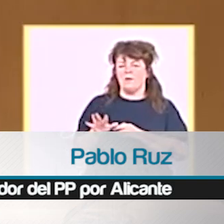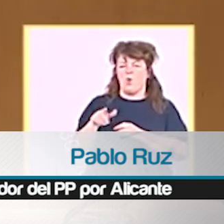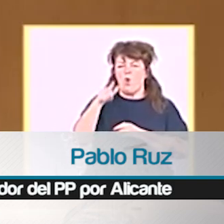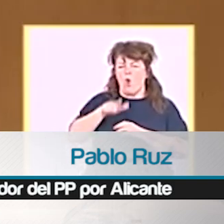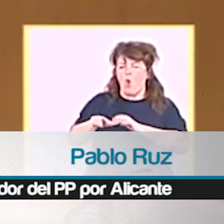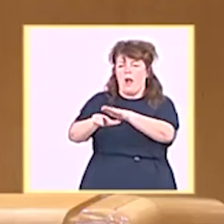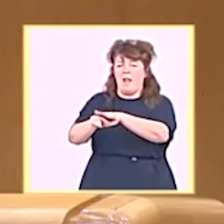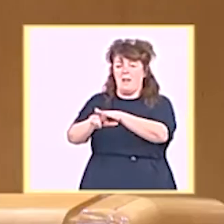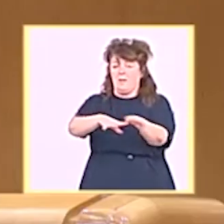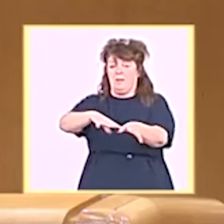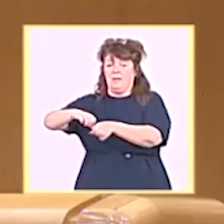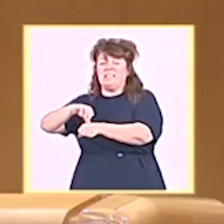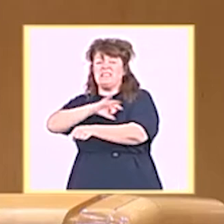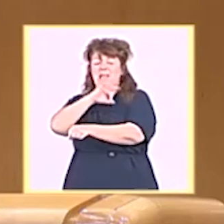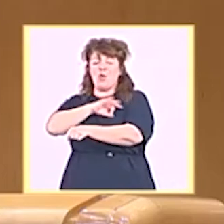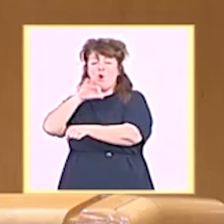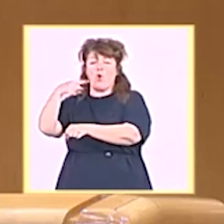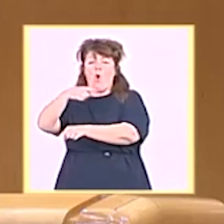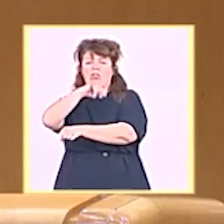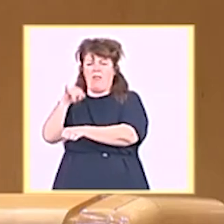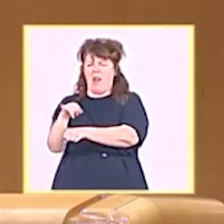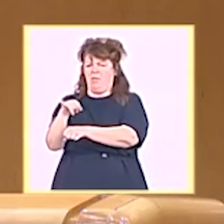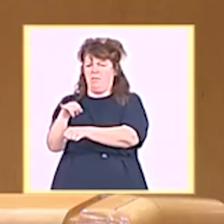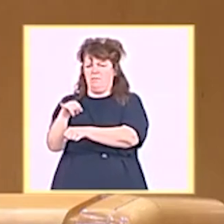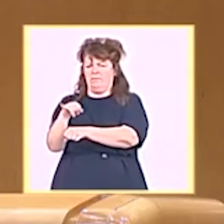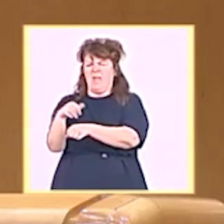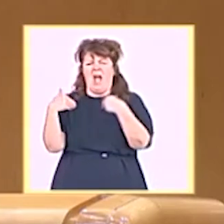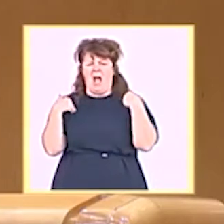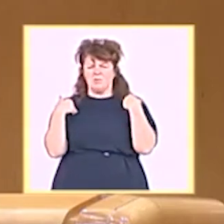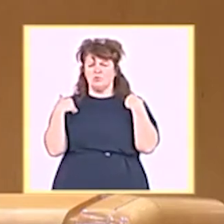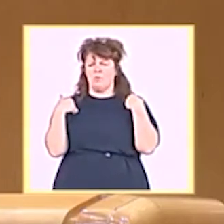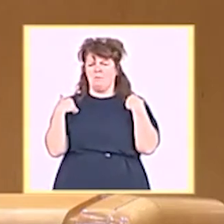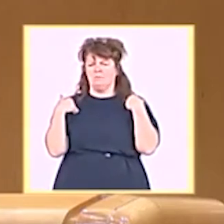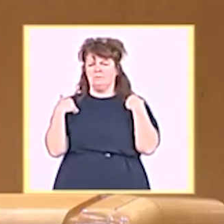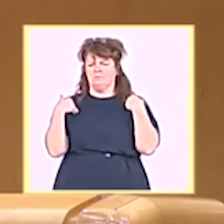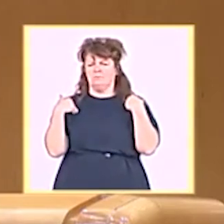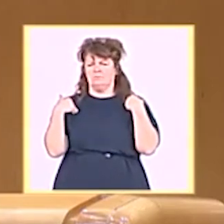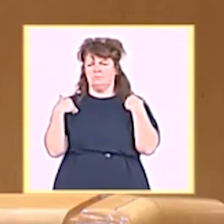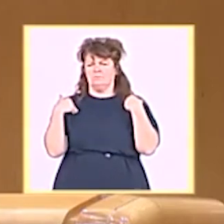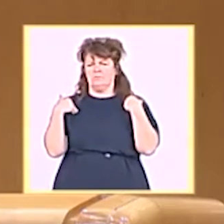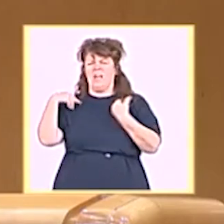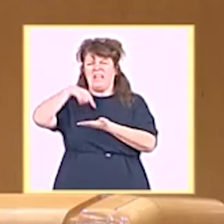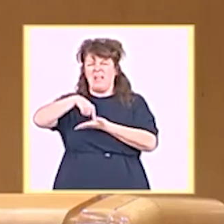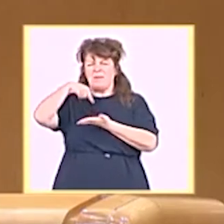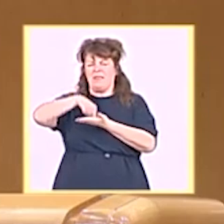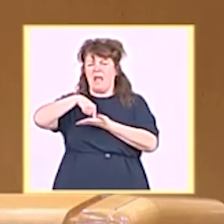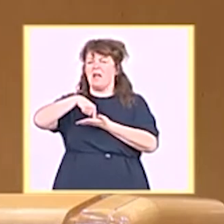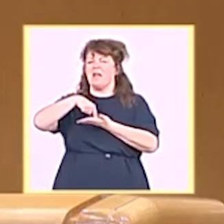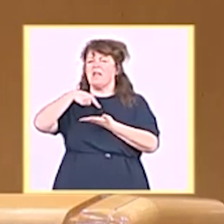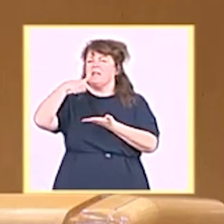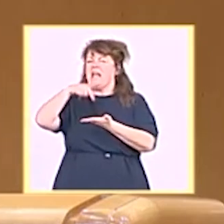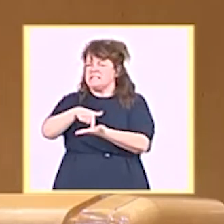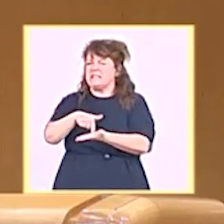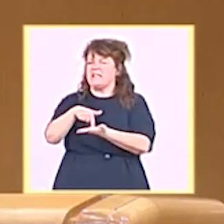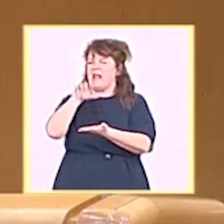Puma que reivindicar que exigir que pedir al gobierno que tiene la potestad y que tiene